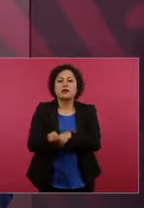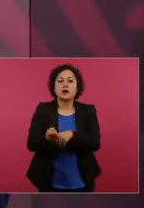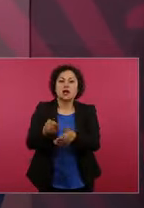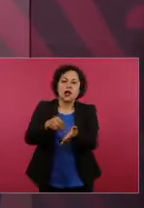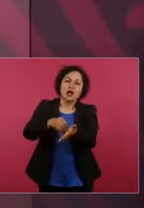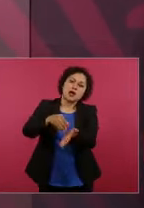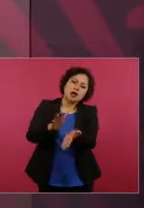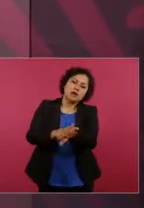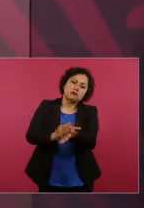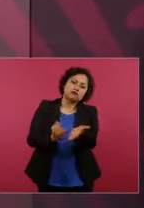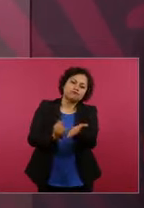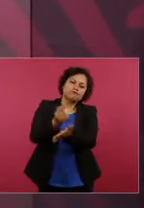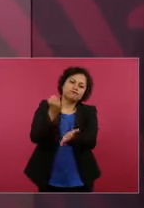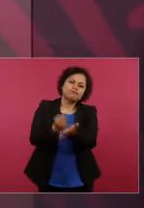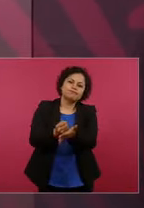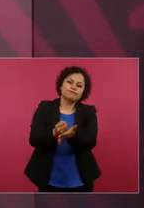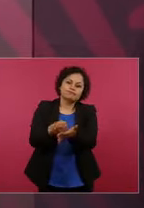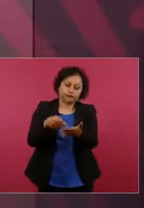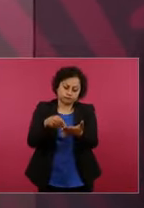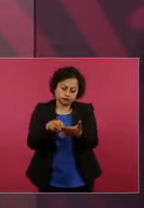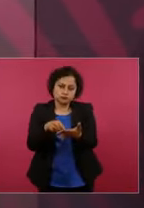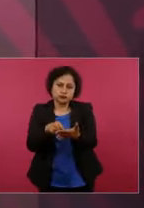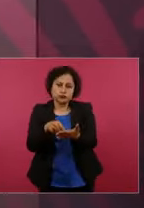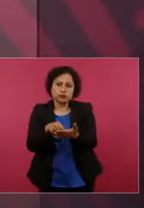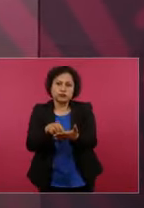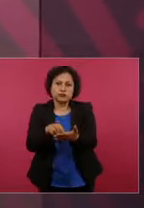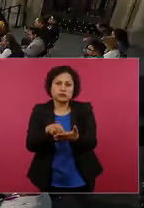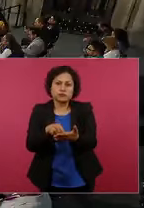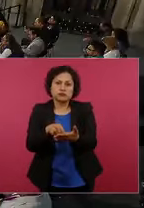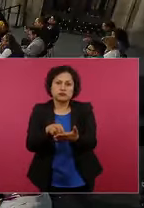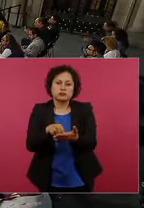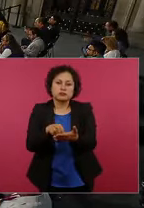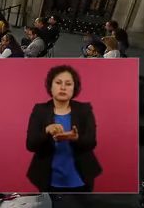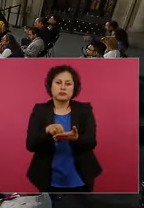resuelve el no ejercicio